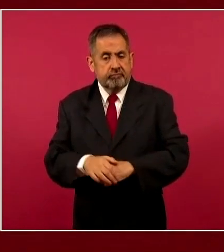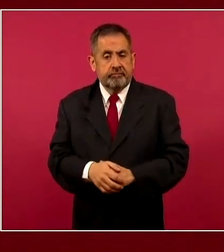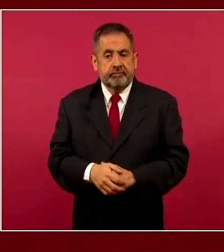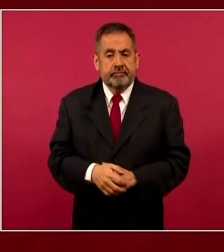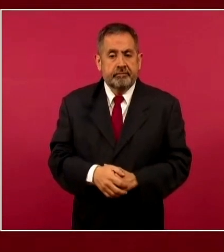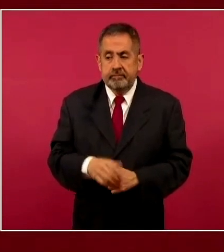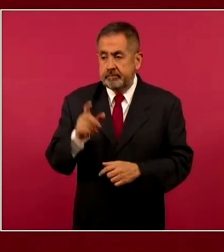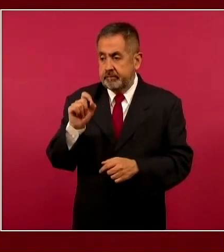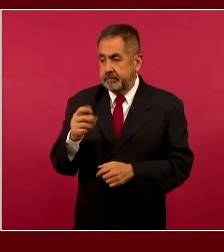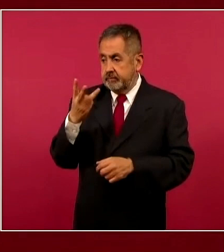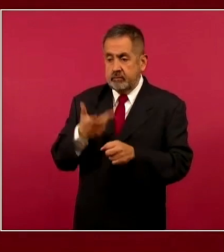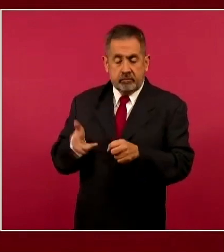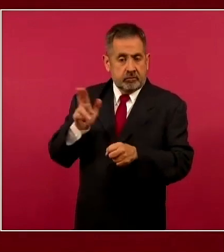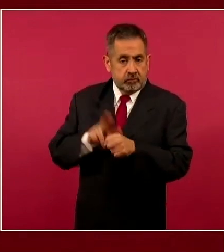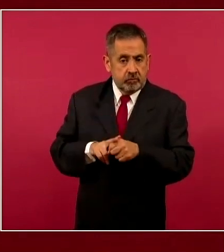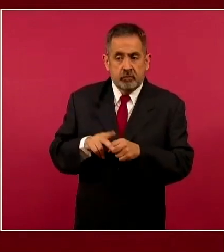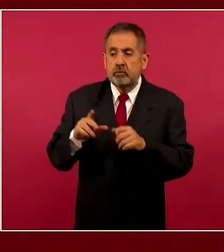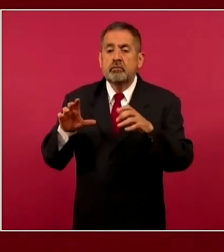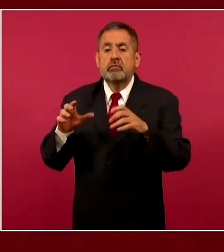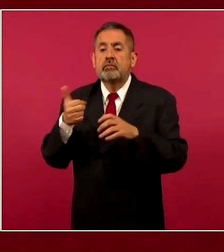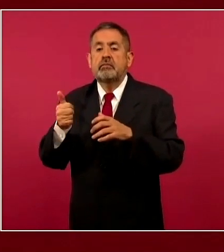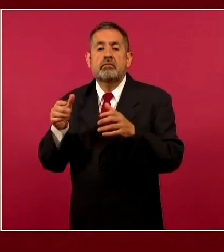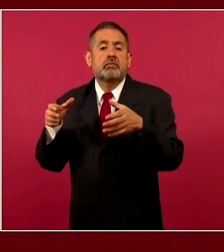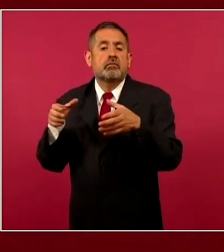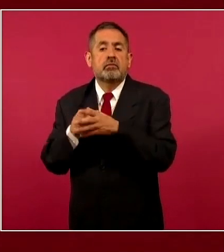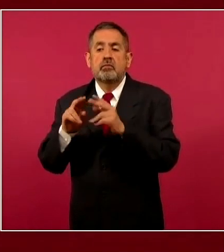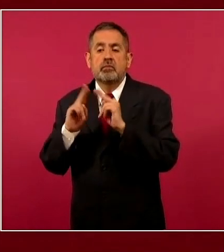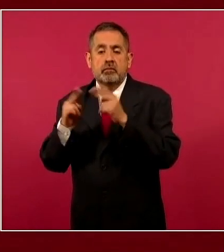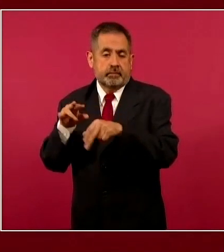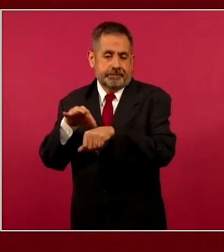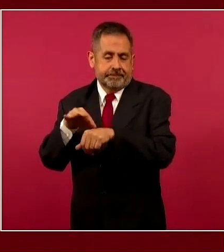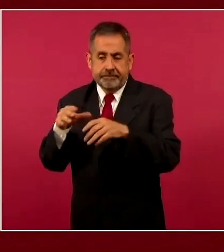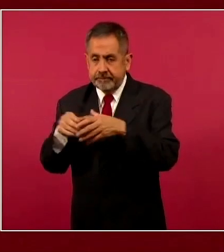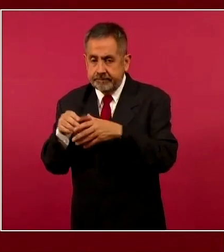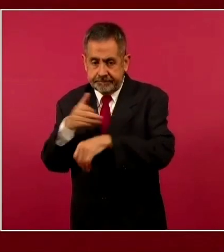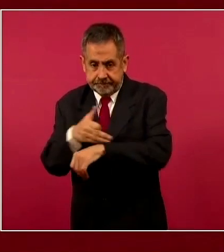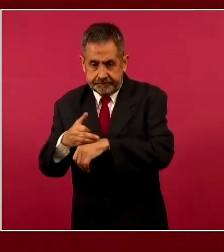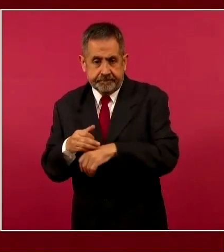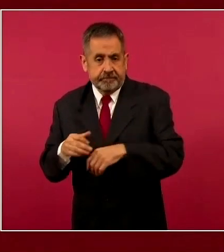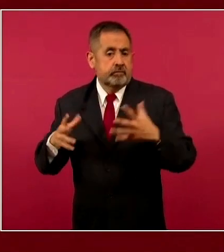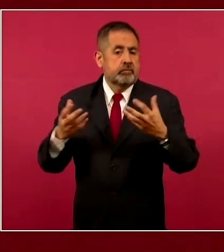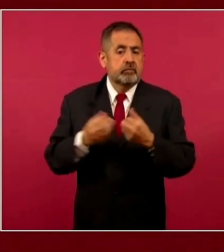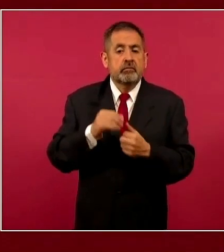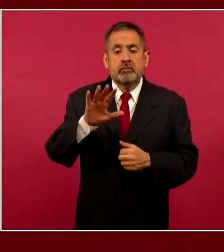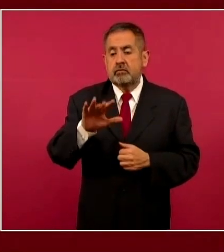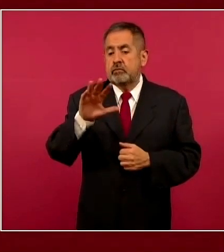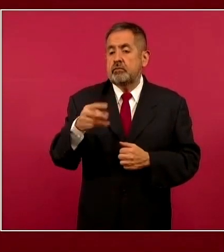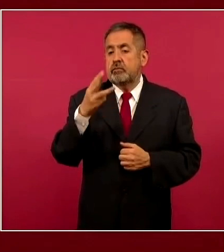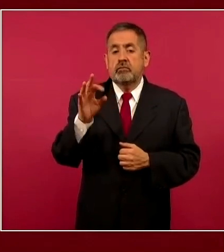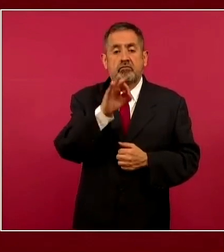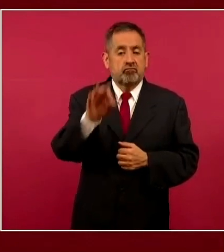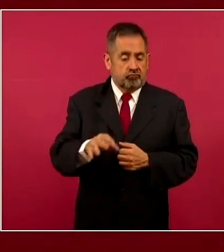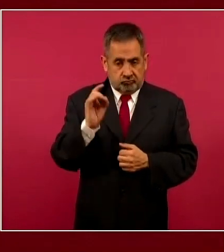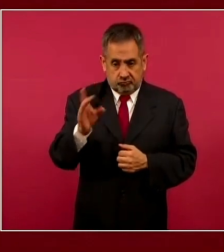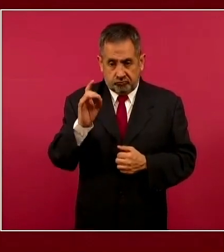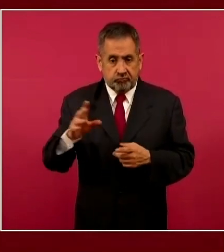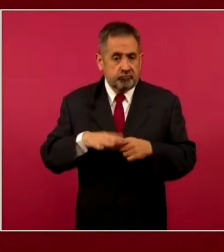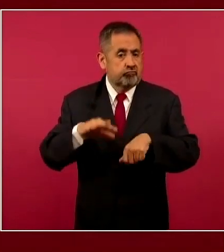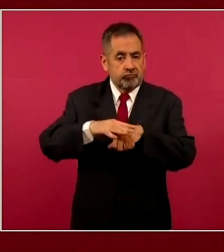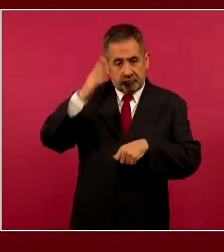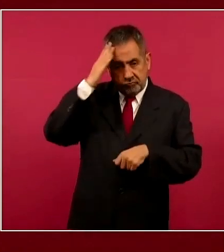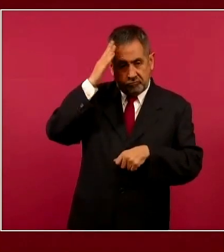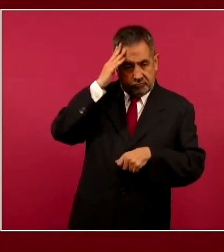23 hospitales, 6 UNEMES y 340 unidades de salud de primer nivel, con 53% de cobertura de médicos